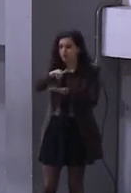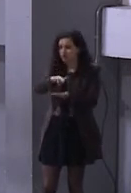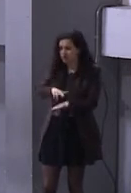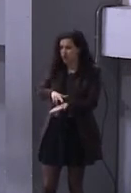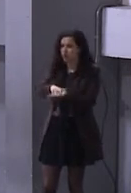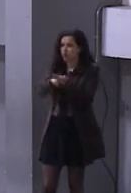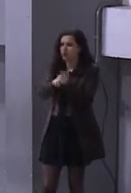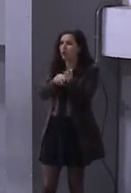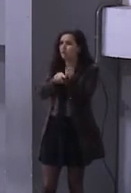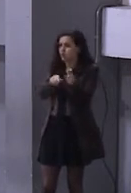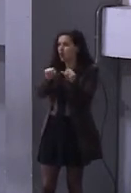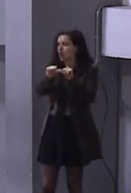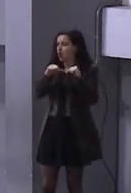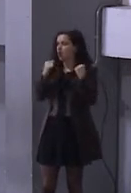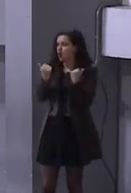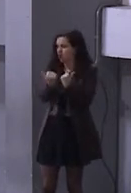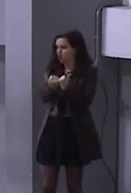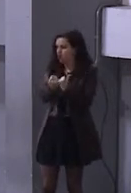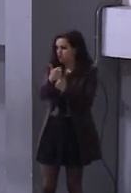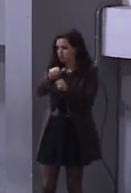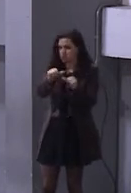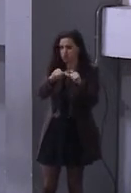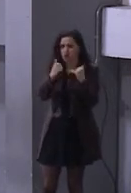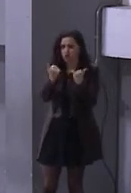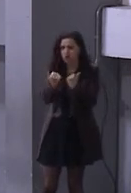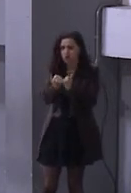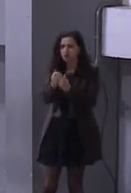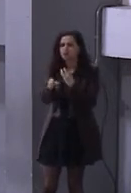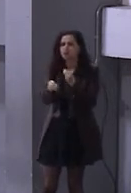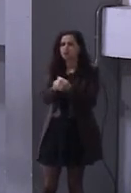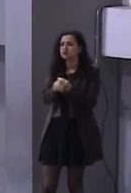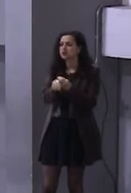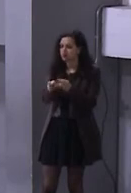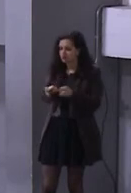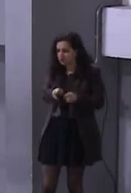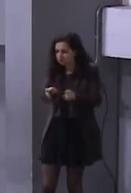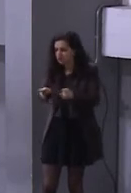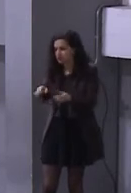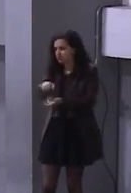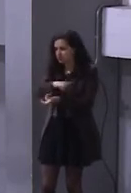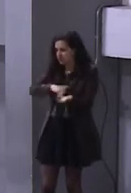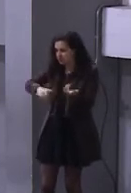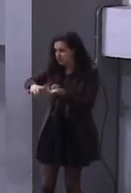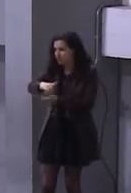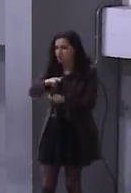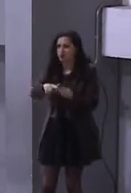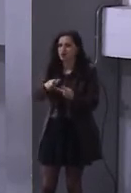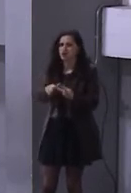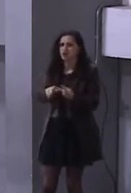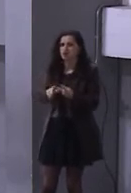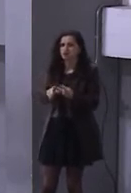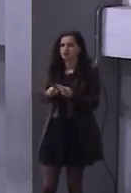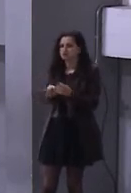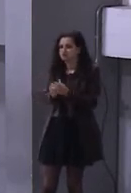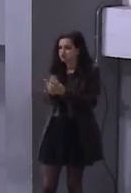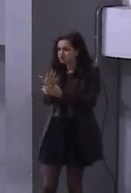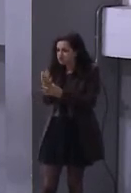poder tener allí aulas, tener senderos ecológicos, un vivero,